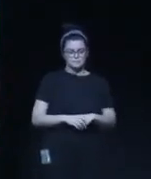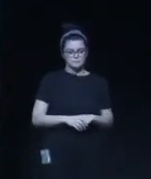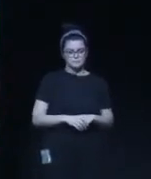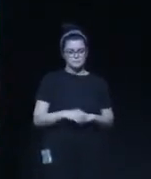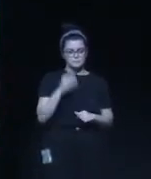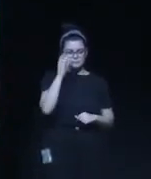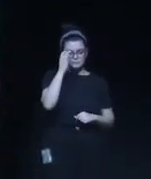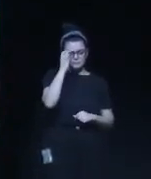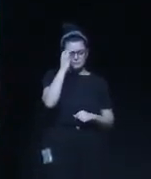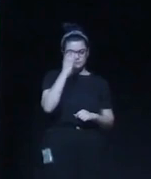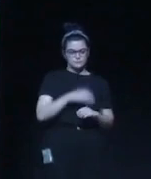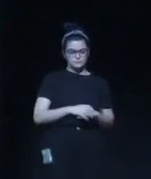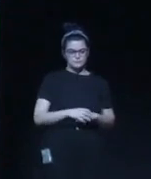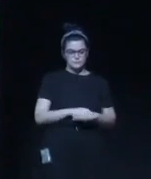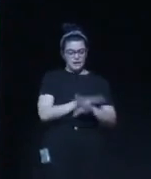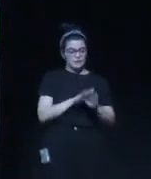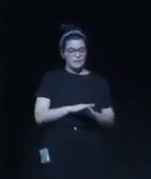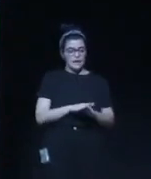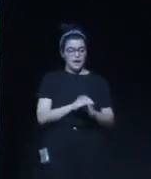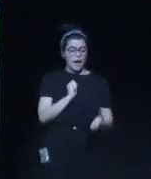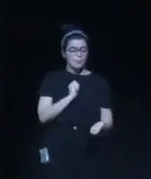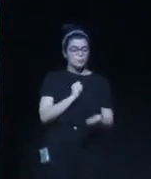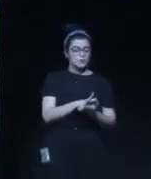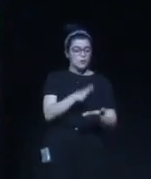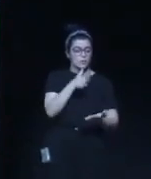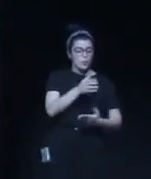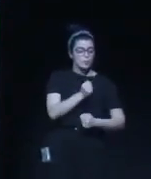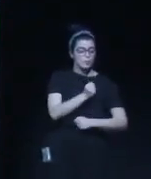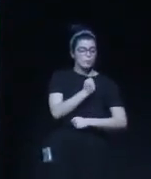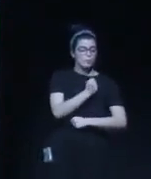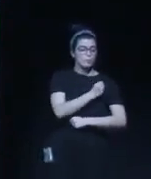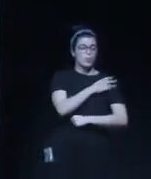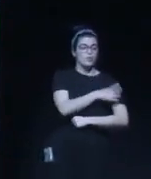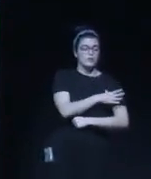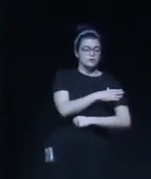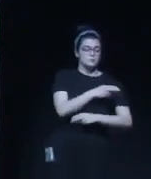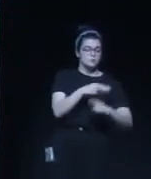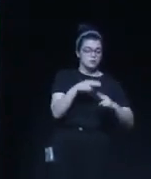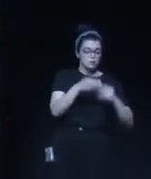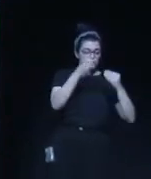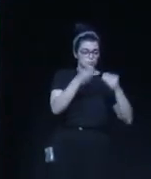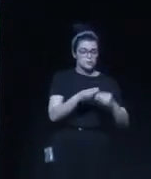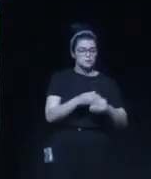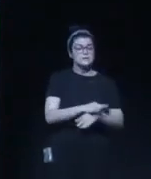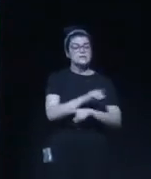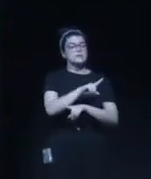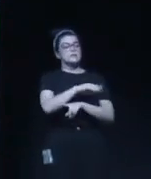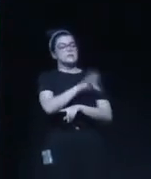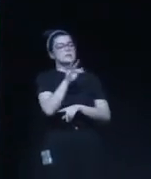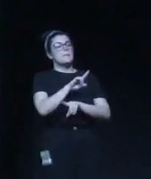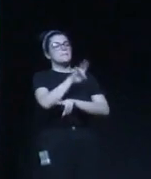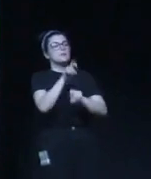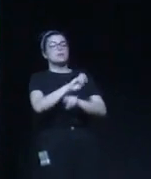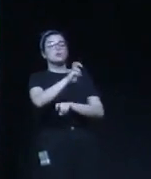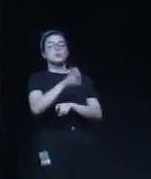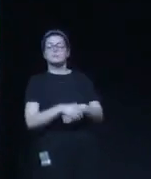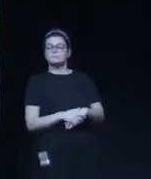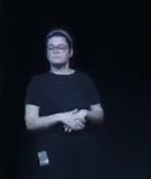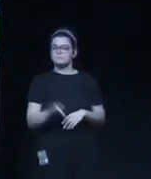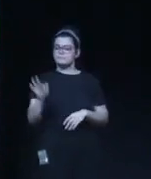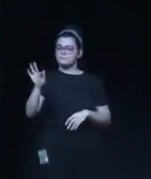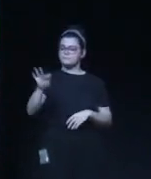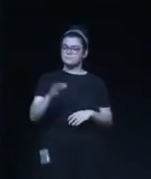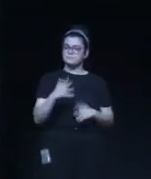Uh-huh. Y apostar por los valores políticos sanos, buenos. Siguiente pregunta. Sí, bueno, en primer